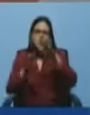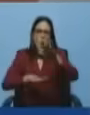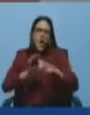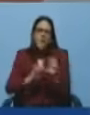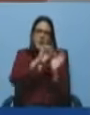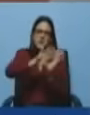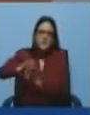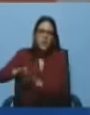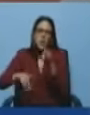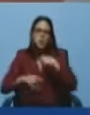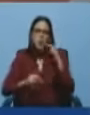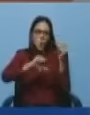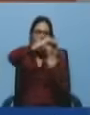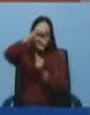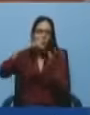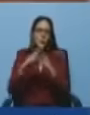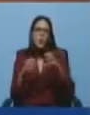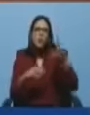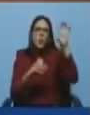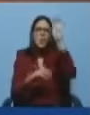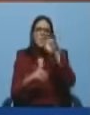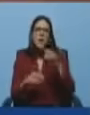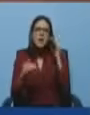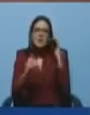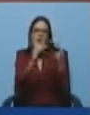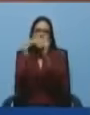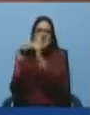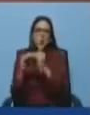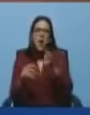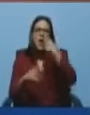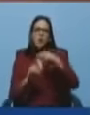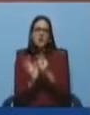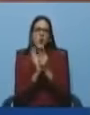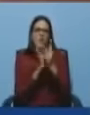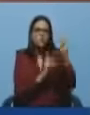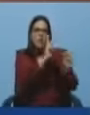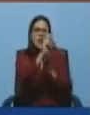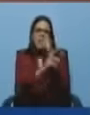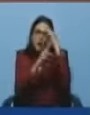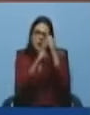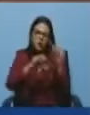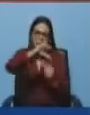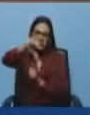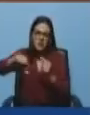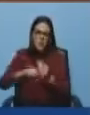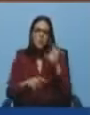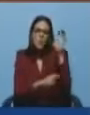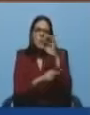de cooperación en los países de iguales, la autodeterminación